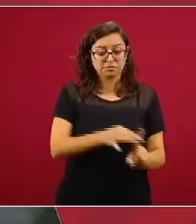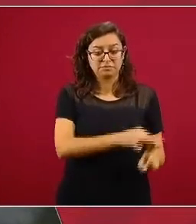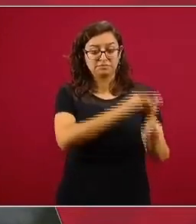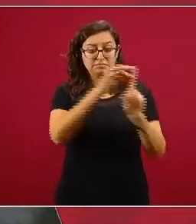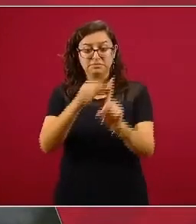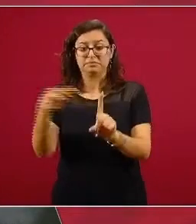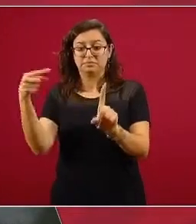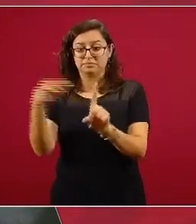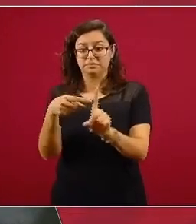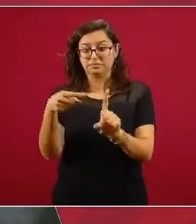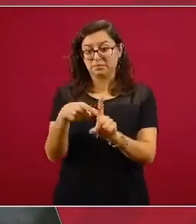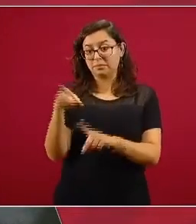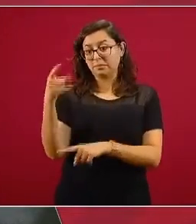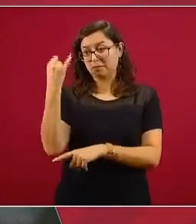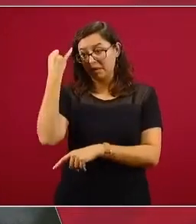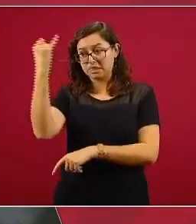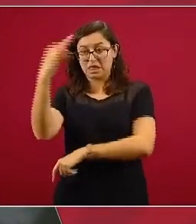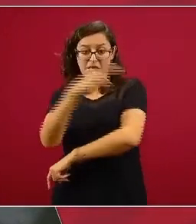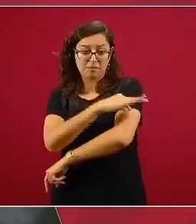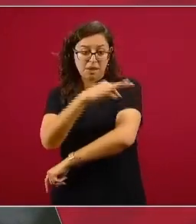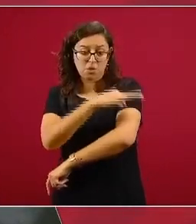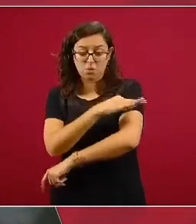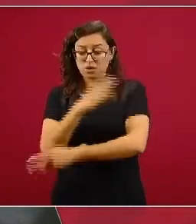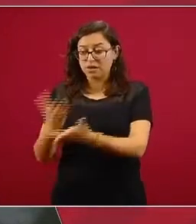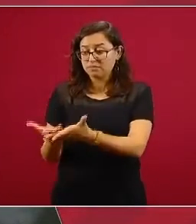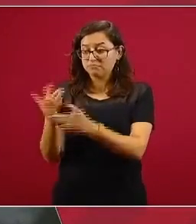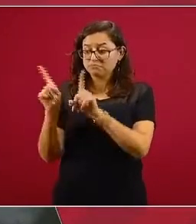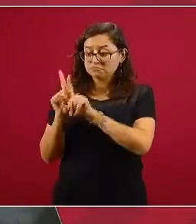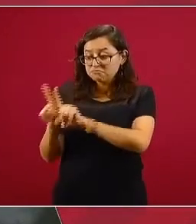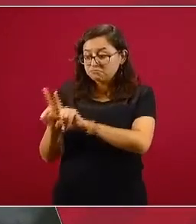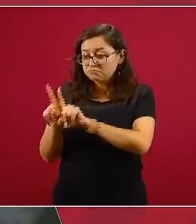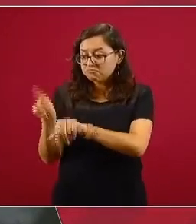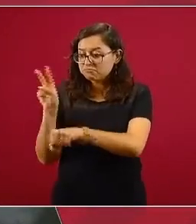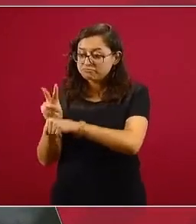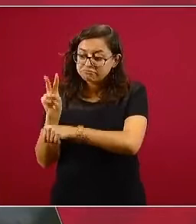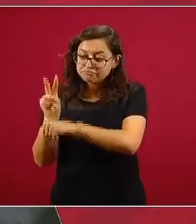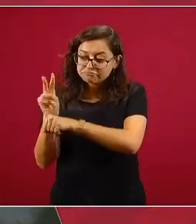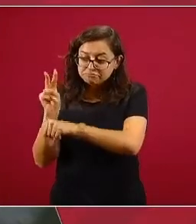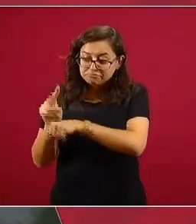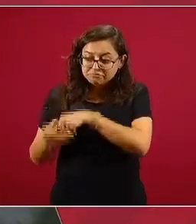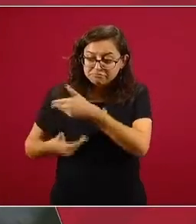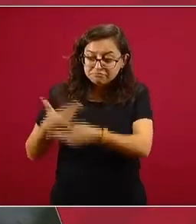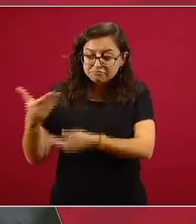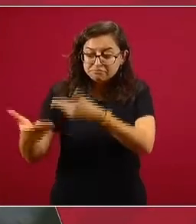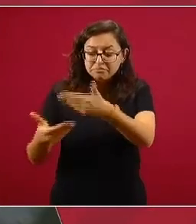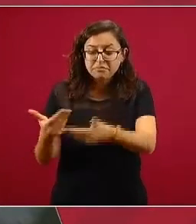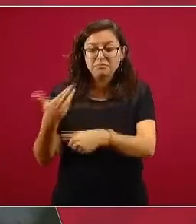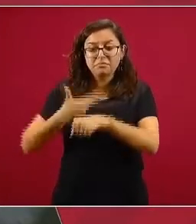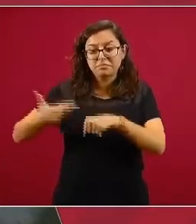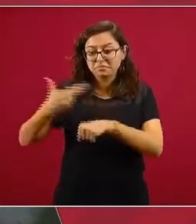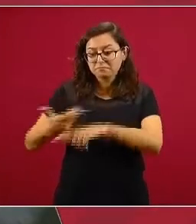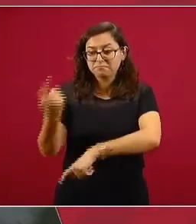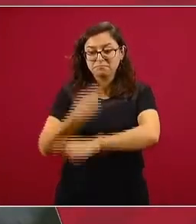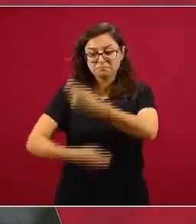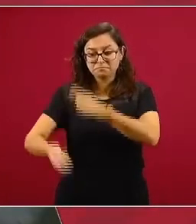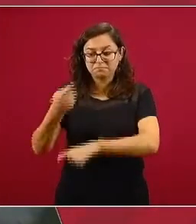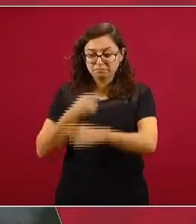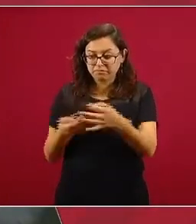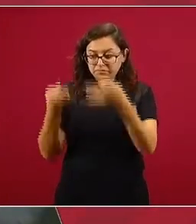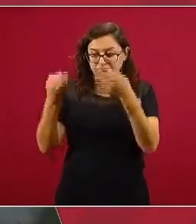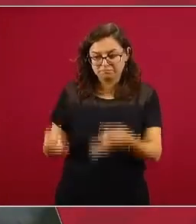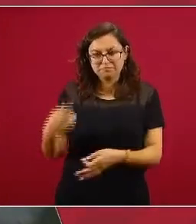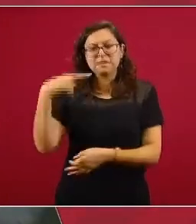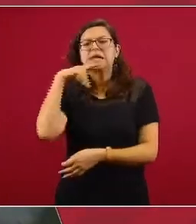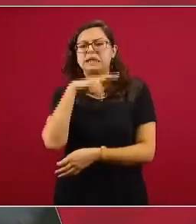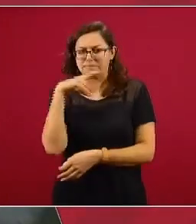de la iniciativa de las vacunas COVID y que trabajara para asegurarse que los trámites son expeditos, pero